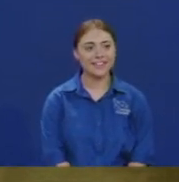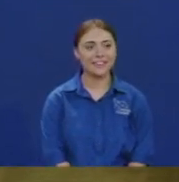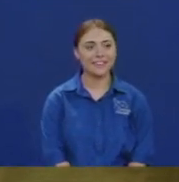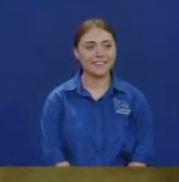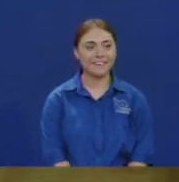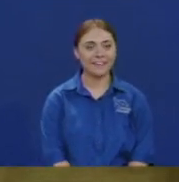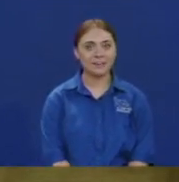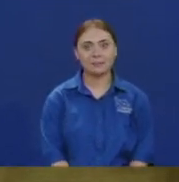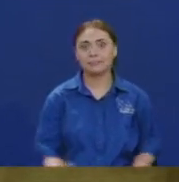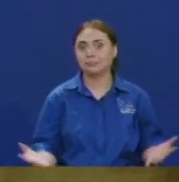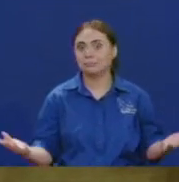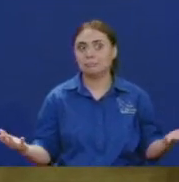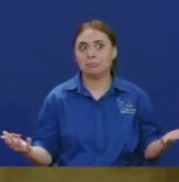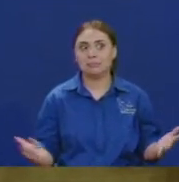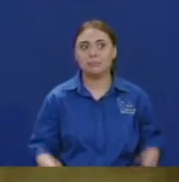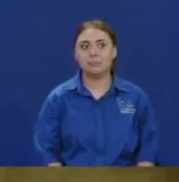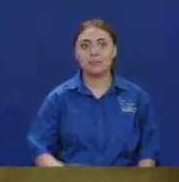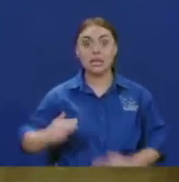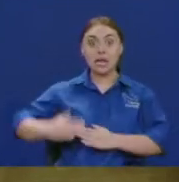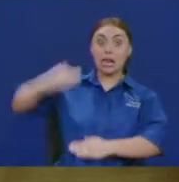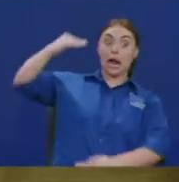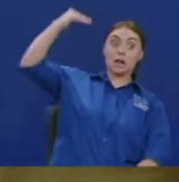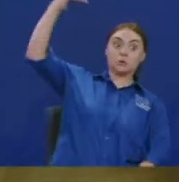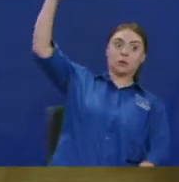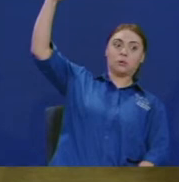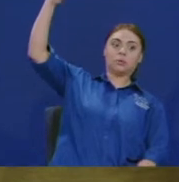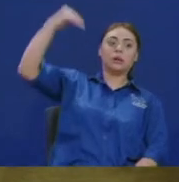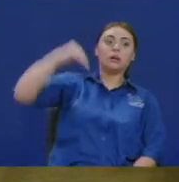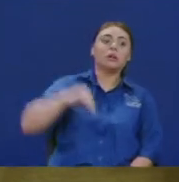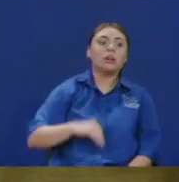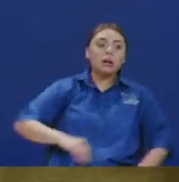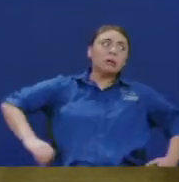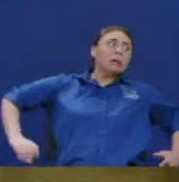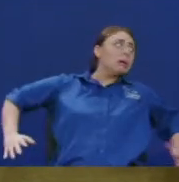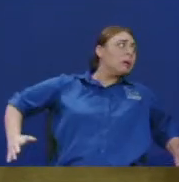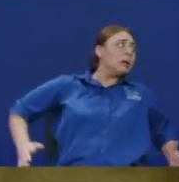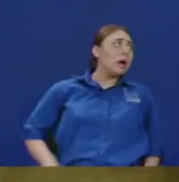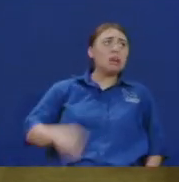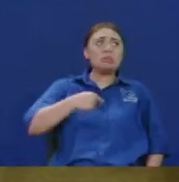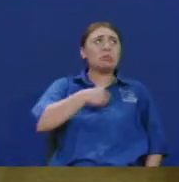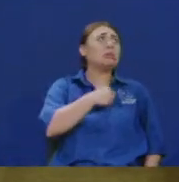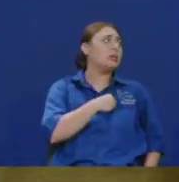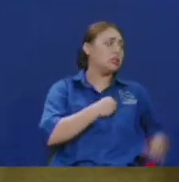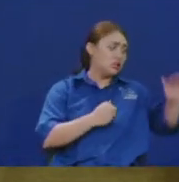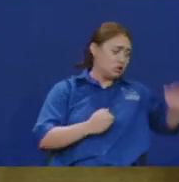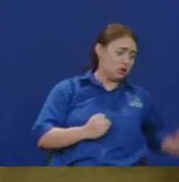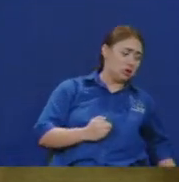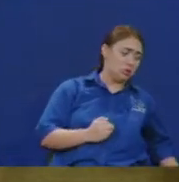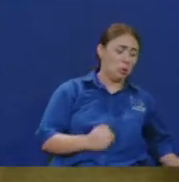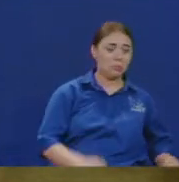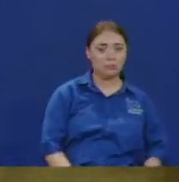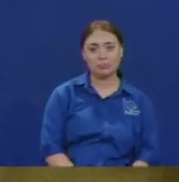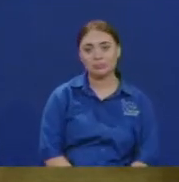Y lo peor que el alto. Yo quisiera ser chaparro como este porque cabe en cualquier lugar.